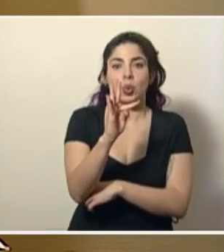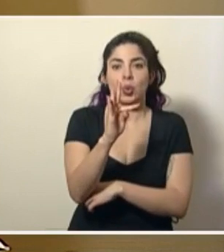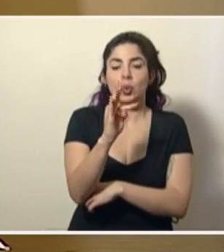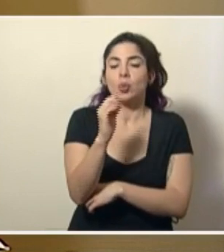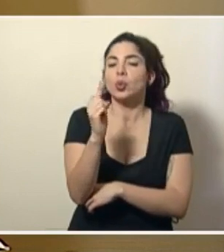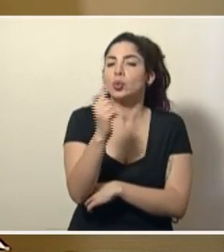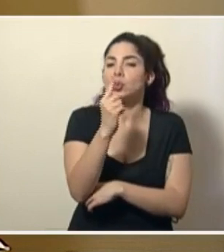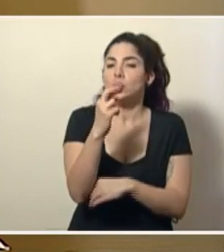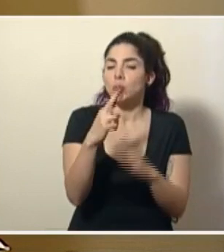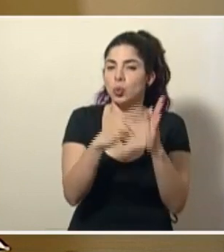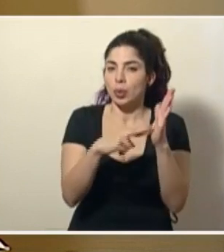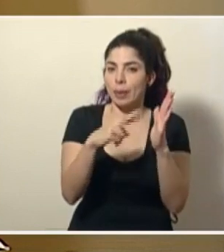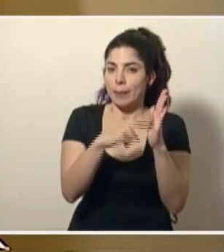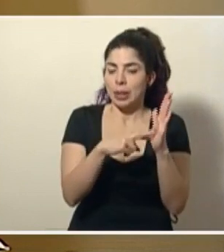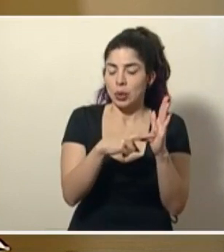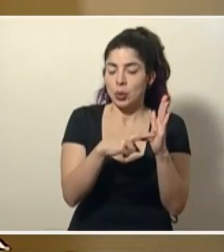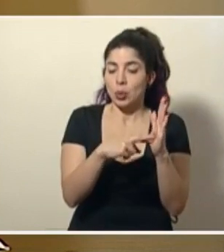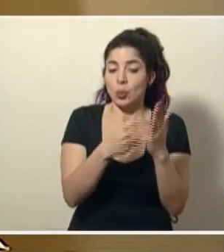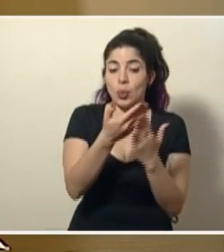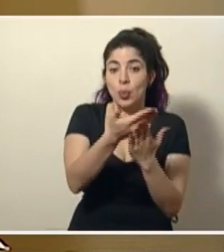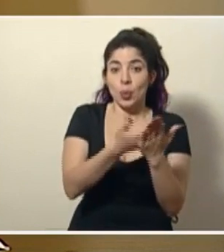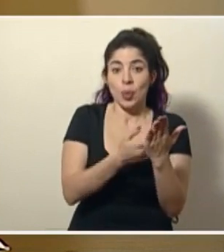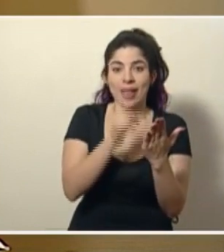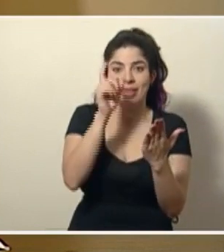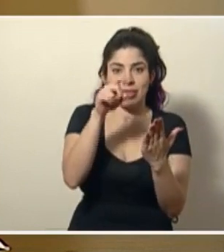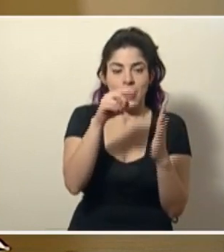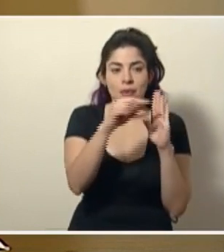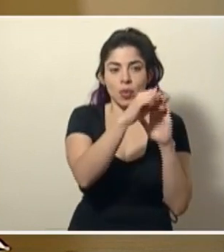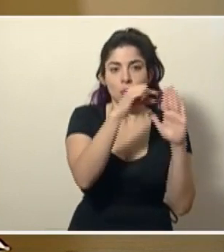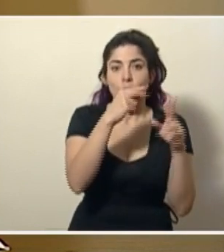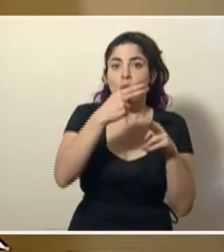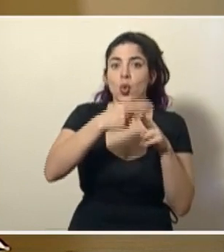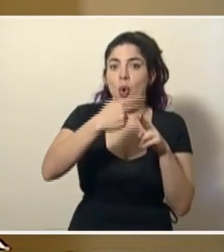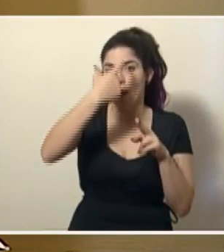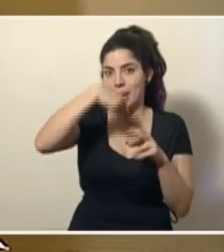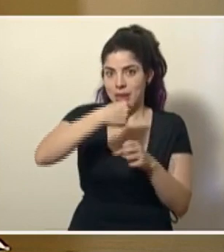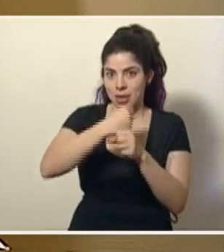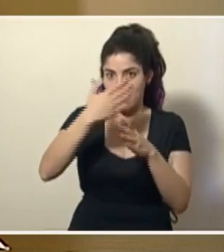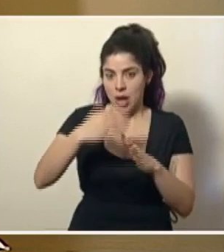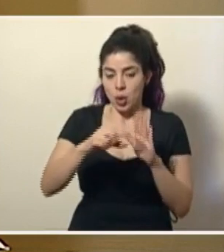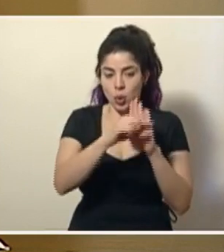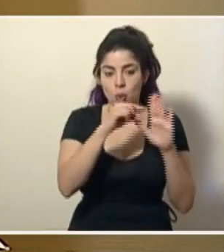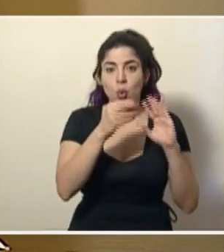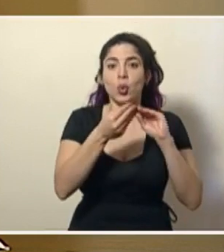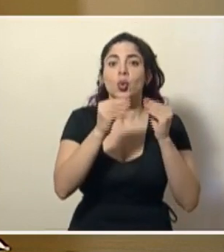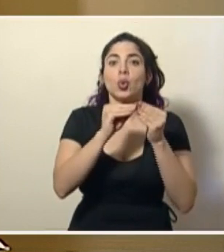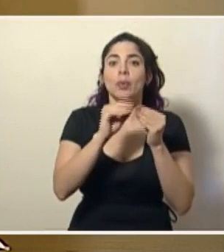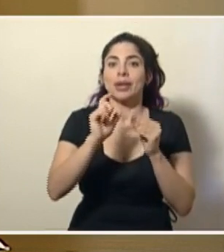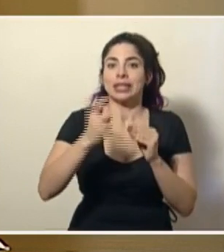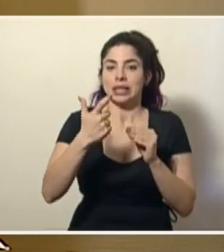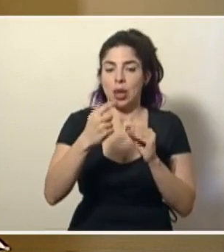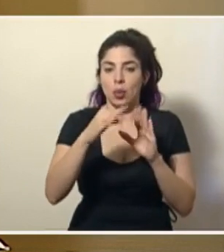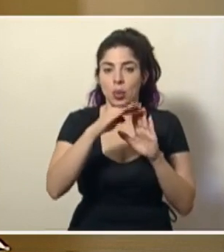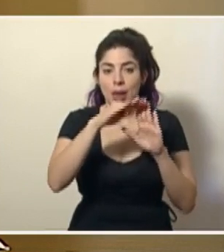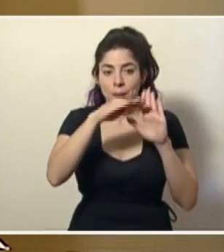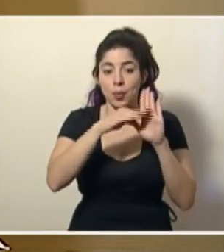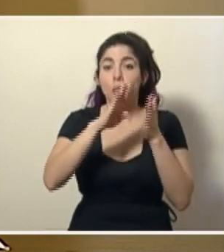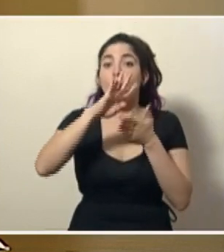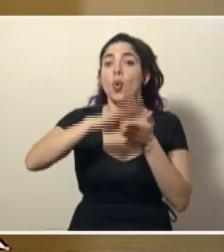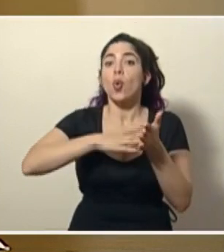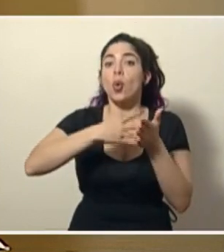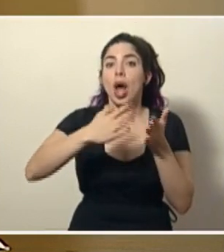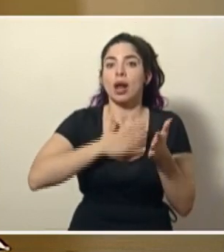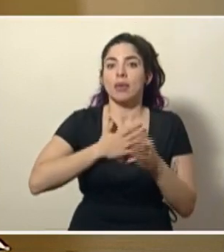Recordemos, nada más lo reitero, que la nota debe llevar el nombre de la persona trabajadora, el número de documento de identidad, el